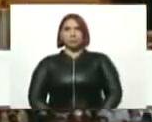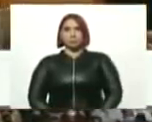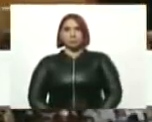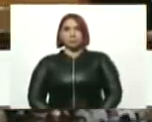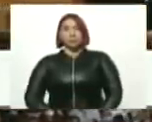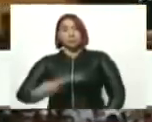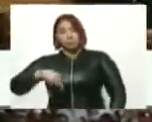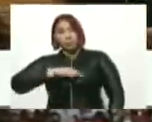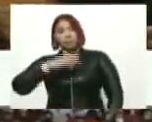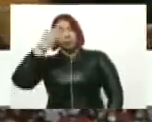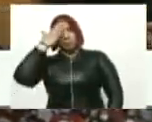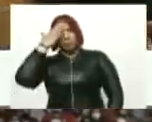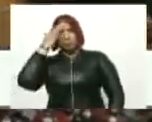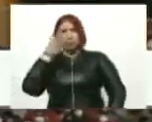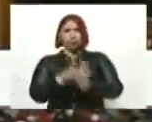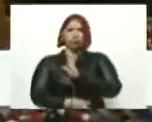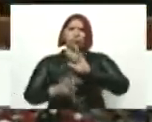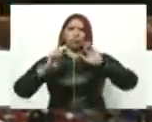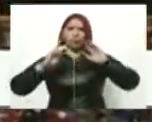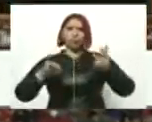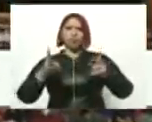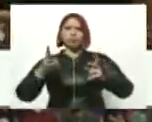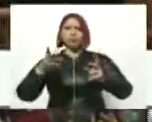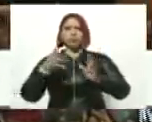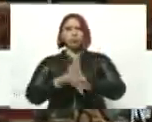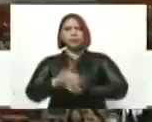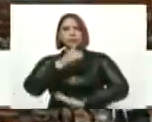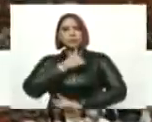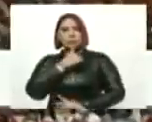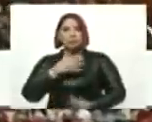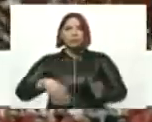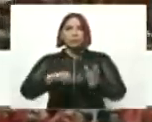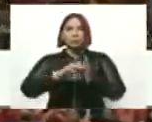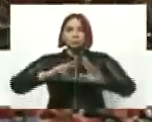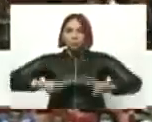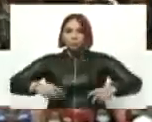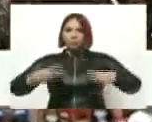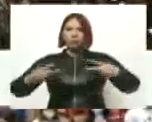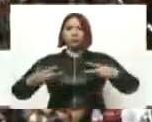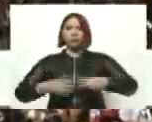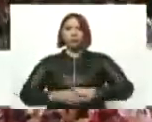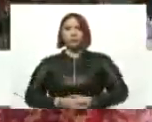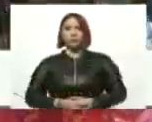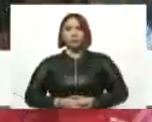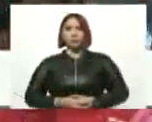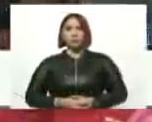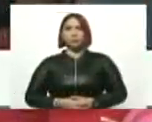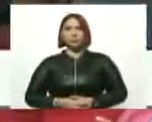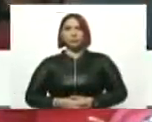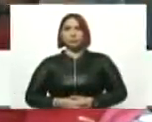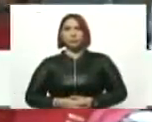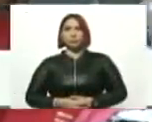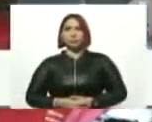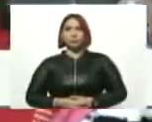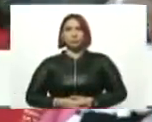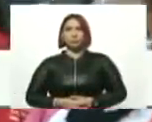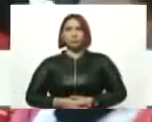Nosotros sabemos de eso, de resistir, de renacer. Miren,